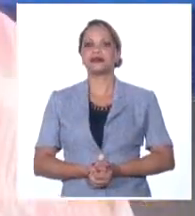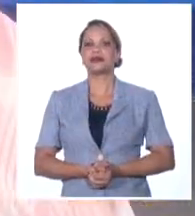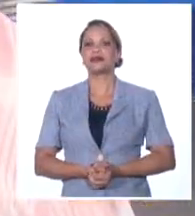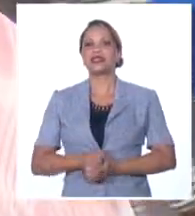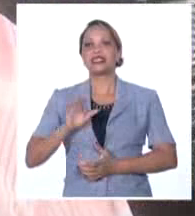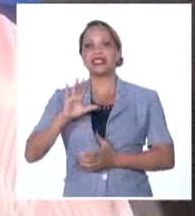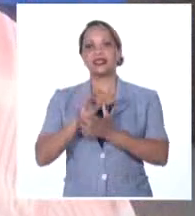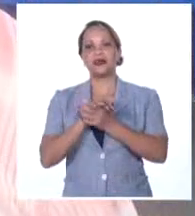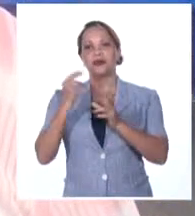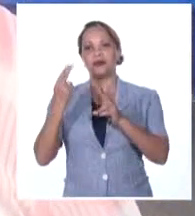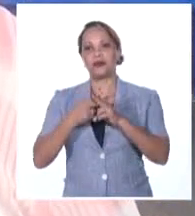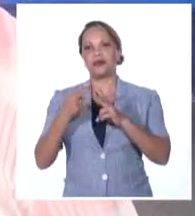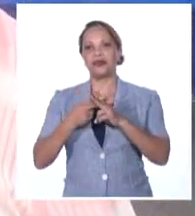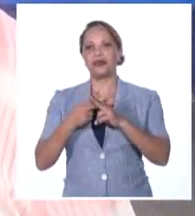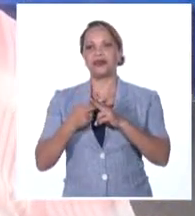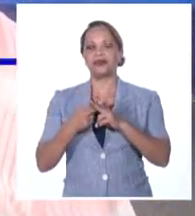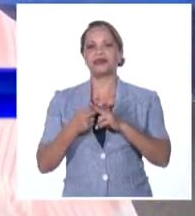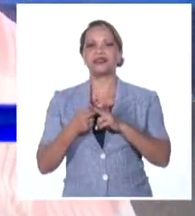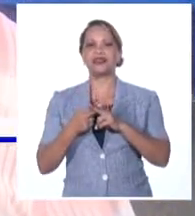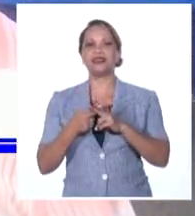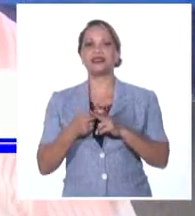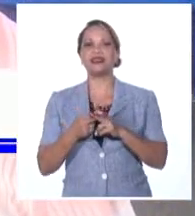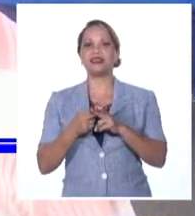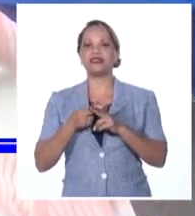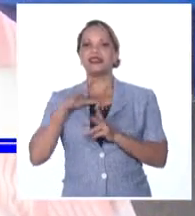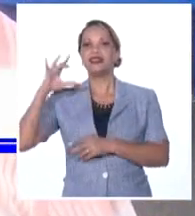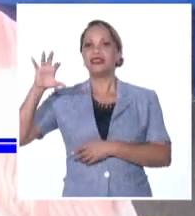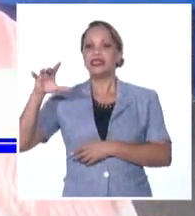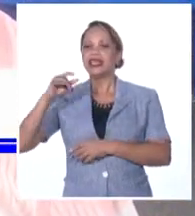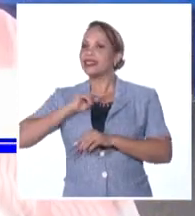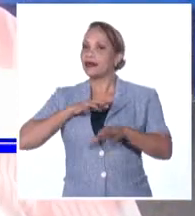mayo. Pinar del Río está listo para